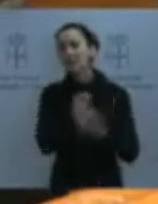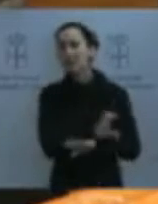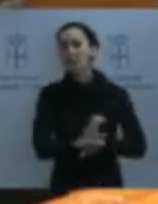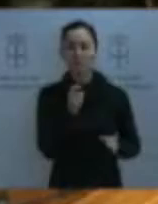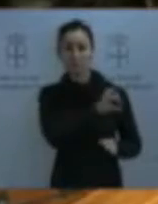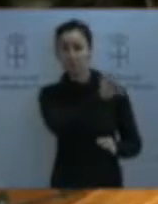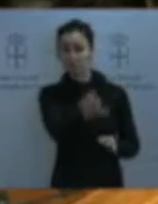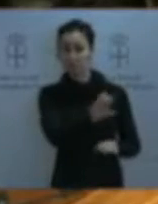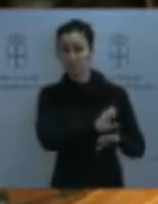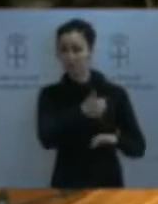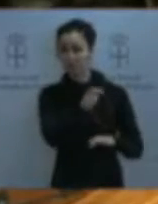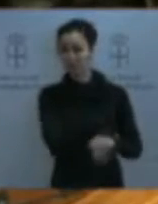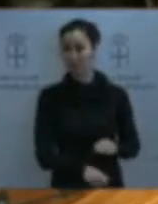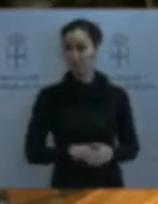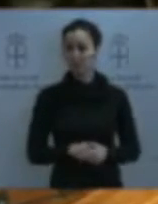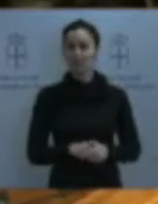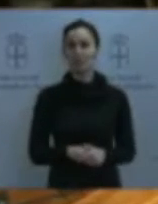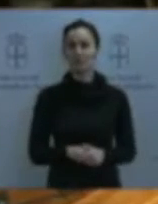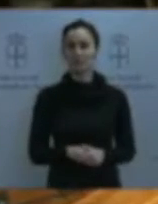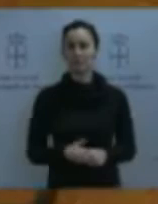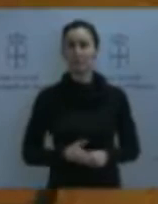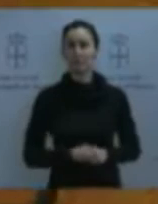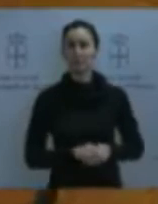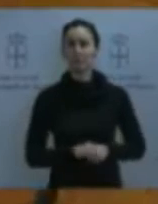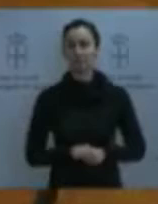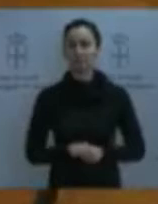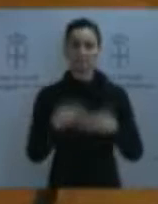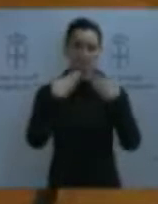Felguera? Gracias, presidente. Señoría,